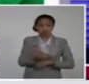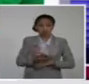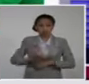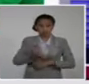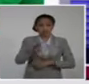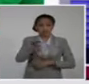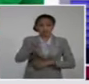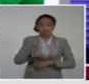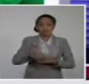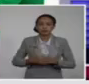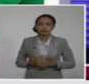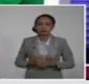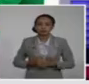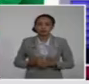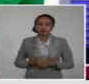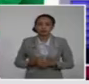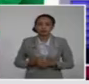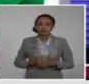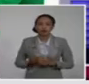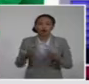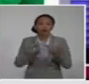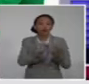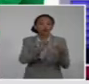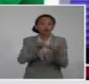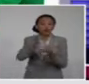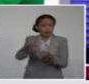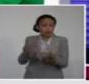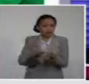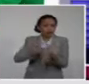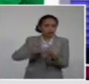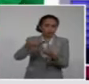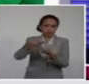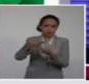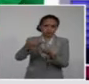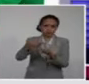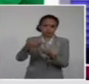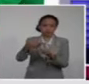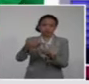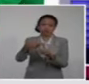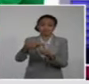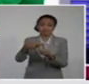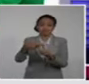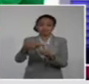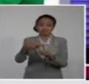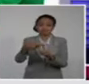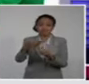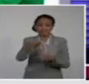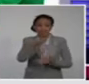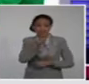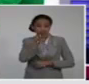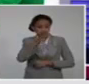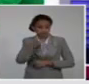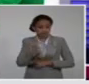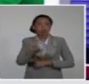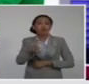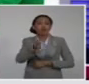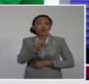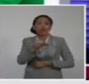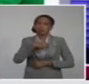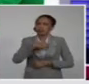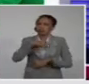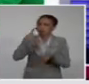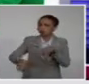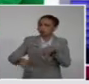caso que ya había sido diagnosticado, un caso positivo previamente, ya con un grupo de comorbilidades,